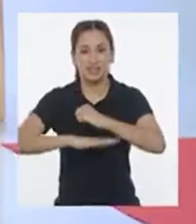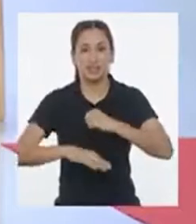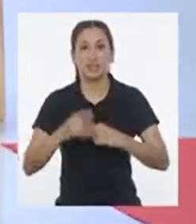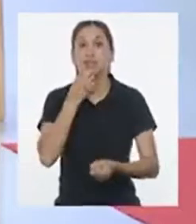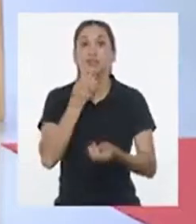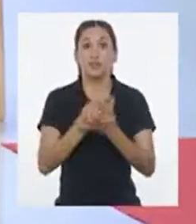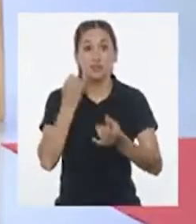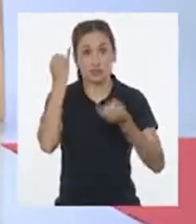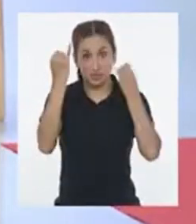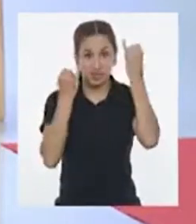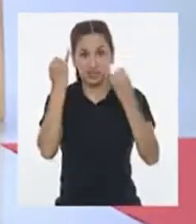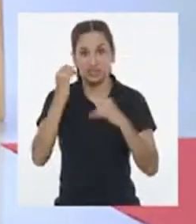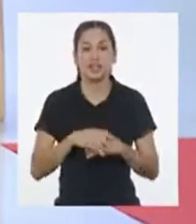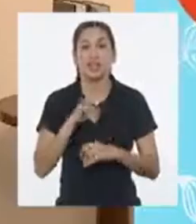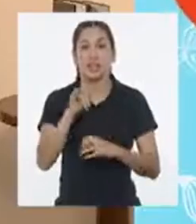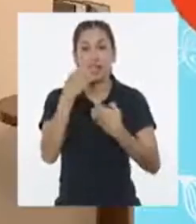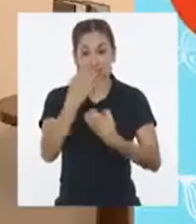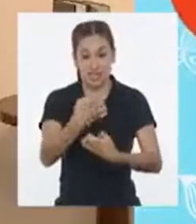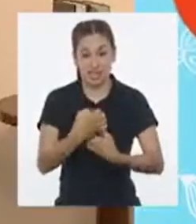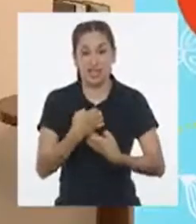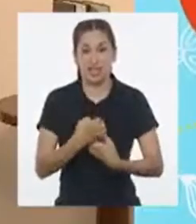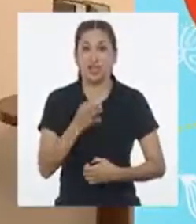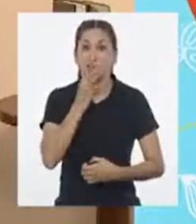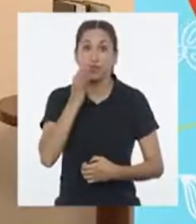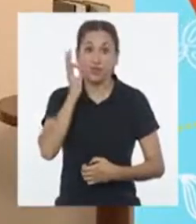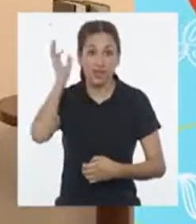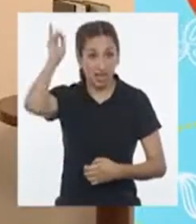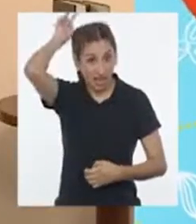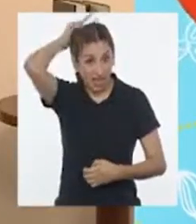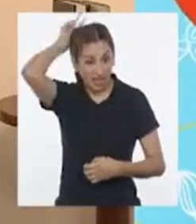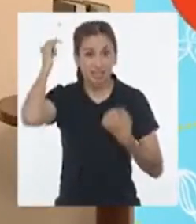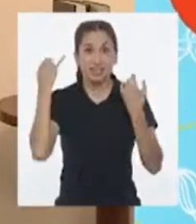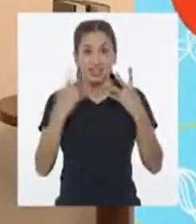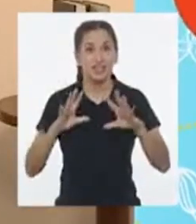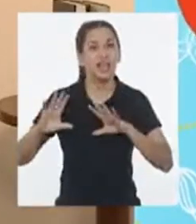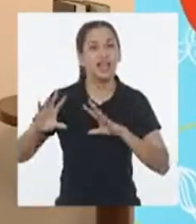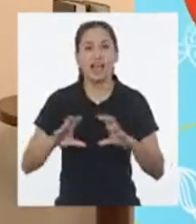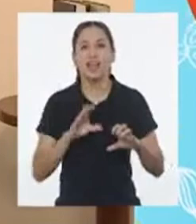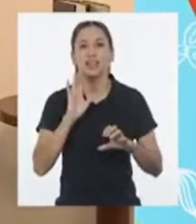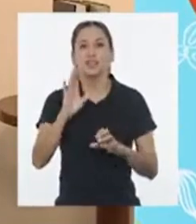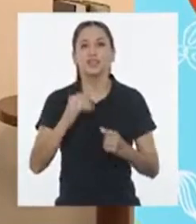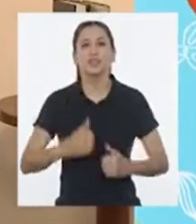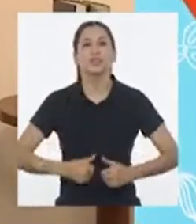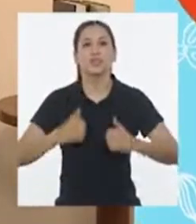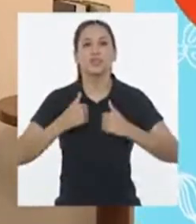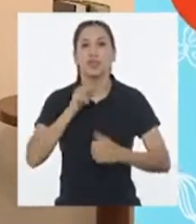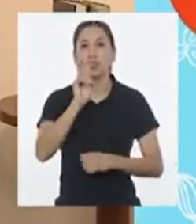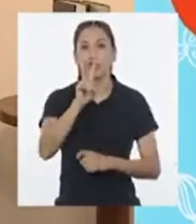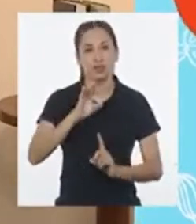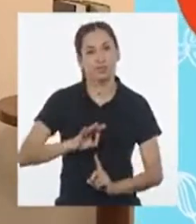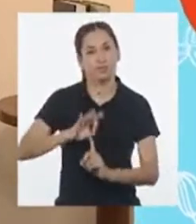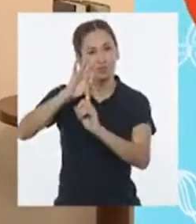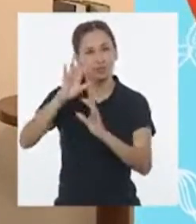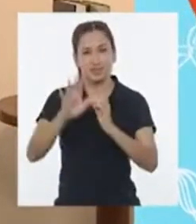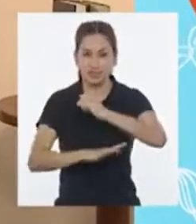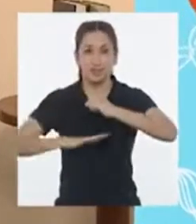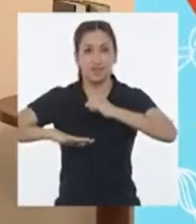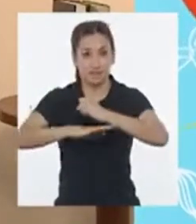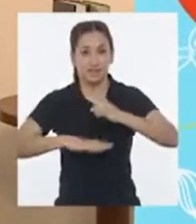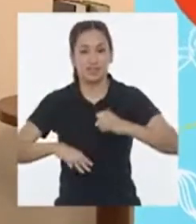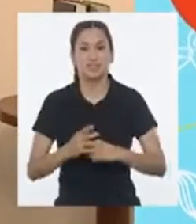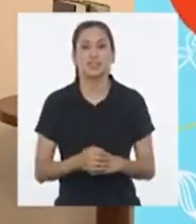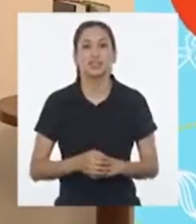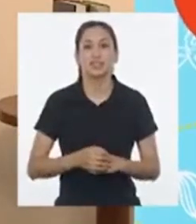¡Qué buenas intervenciones! La economía incaica funcionó gracias a la existencia de dos